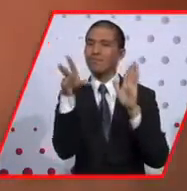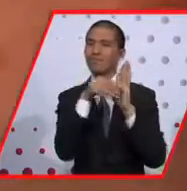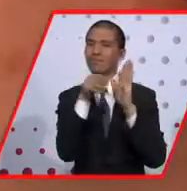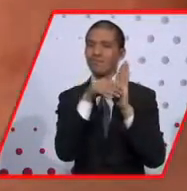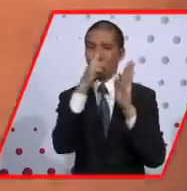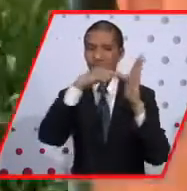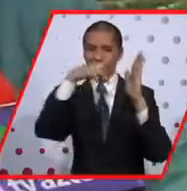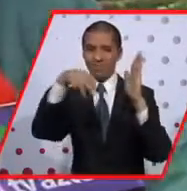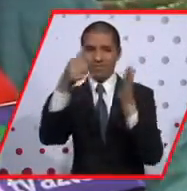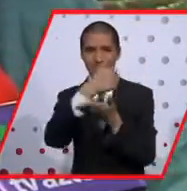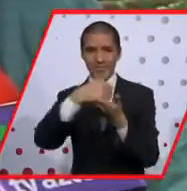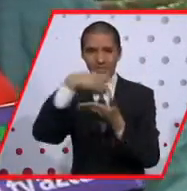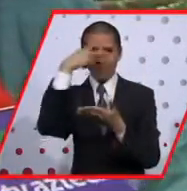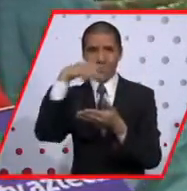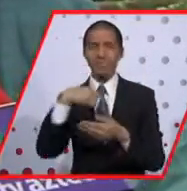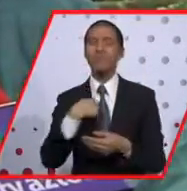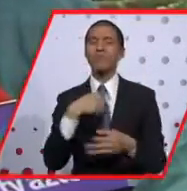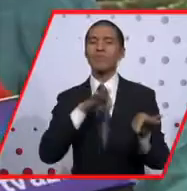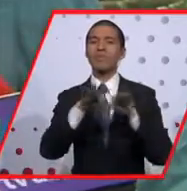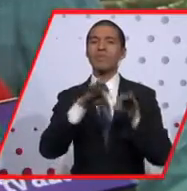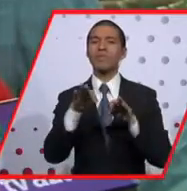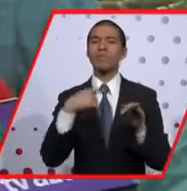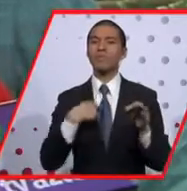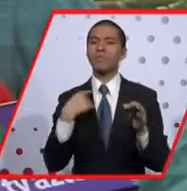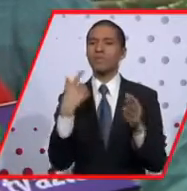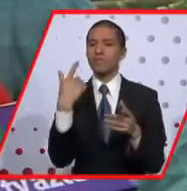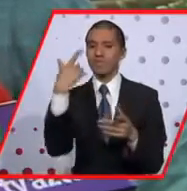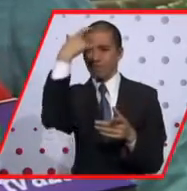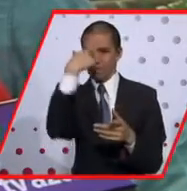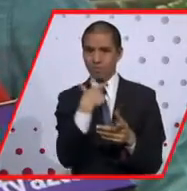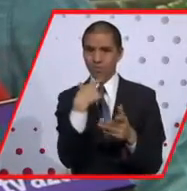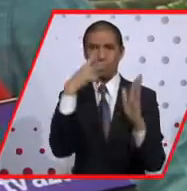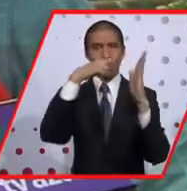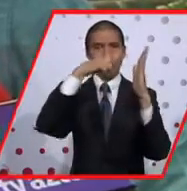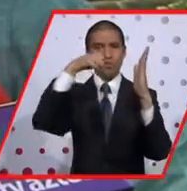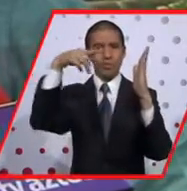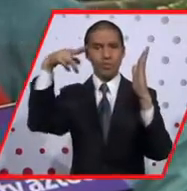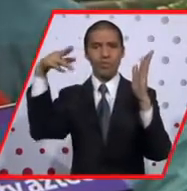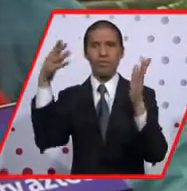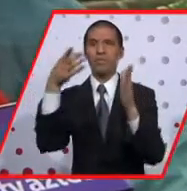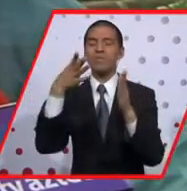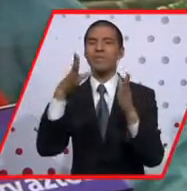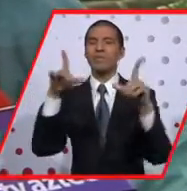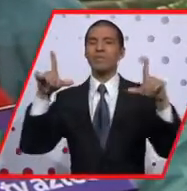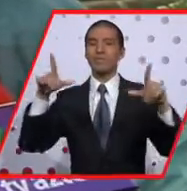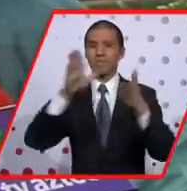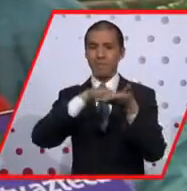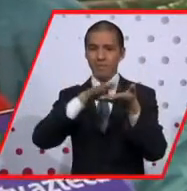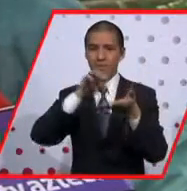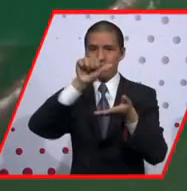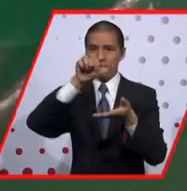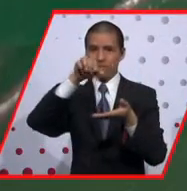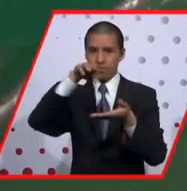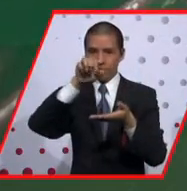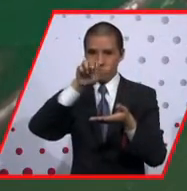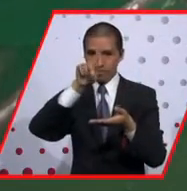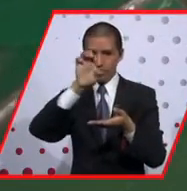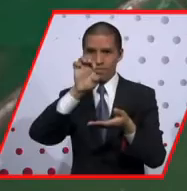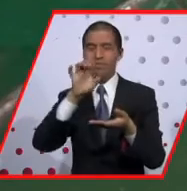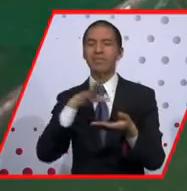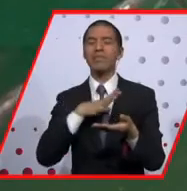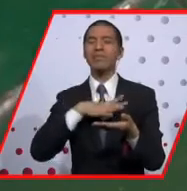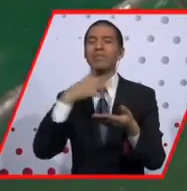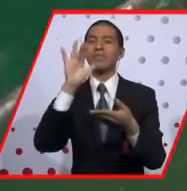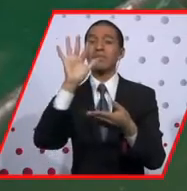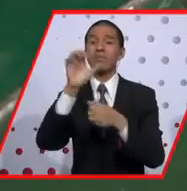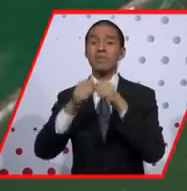Ciudad de México. Me dedico a pintar y a dibujar, hago retratos actualmente y pinto obra en papel amate, obra mural. Con poco más de